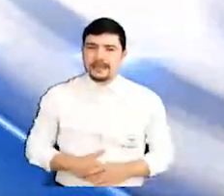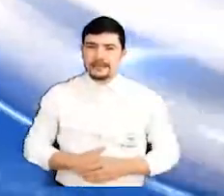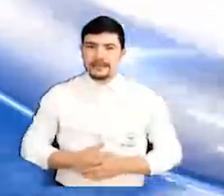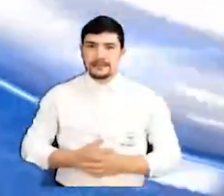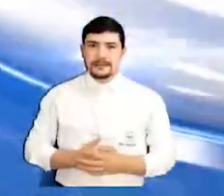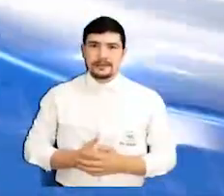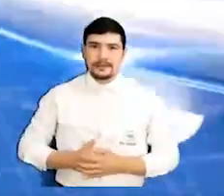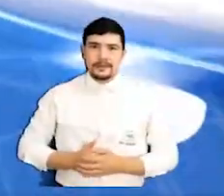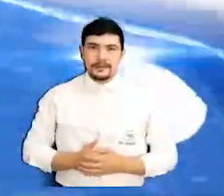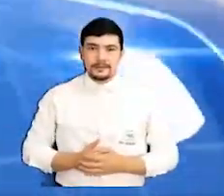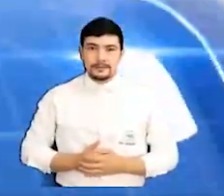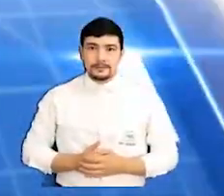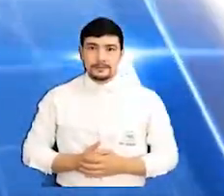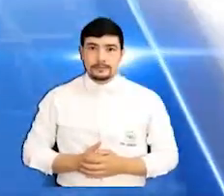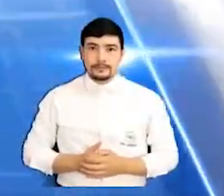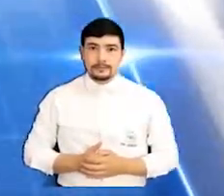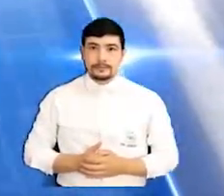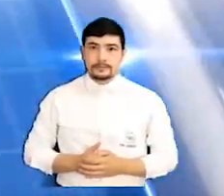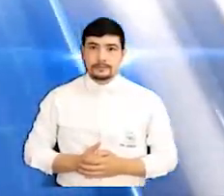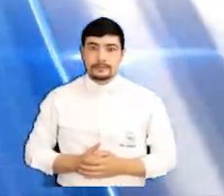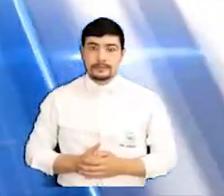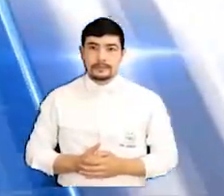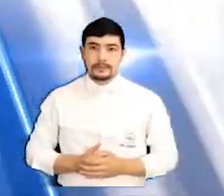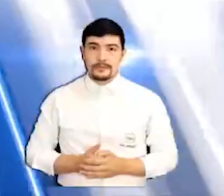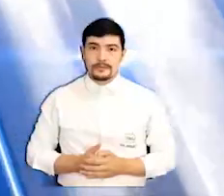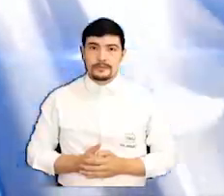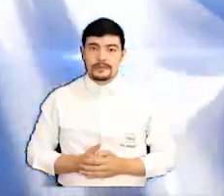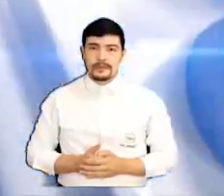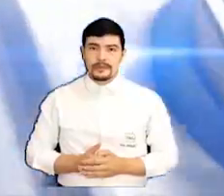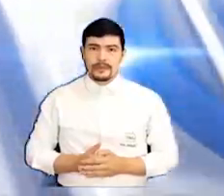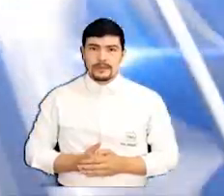Allá hay un señor necio con un niño y